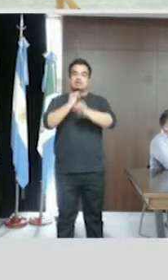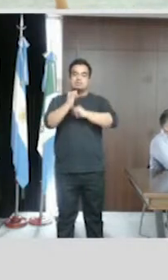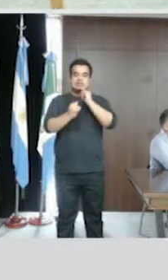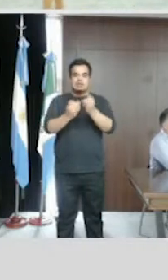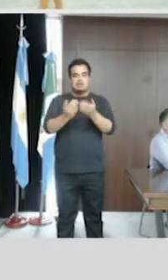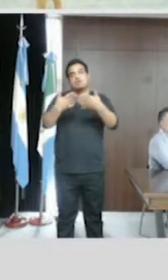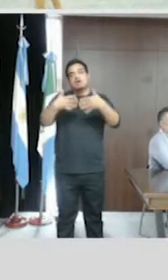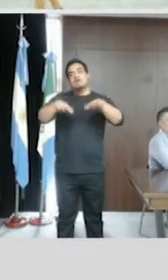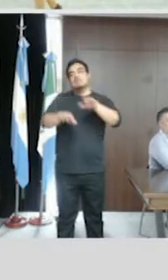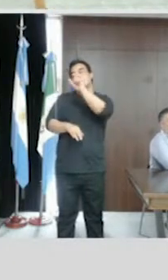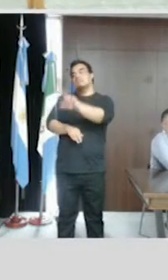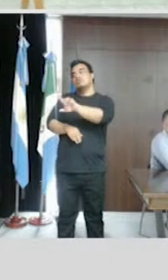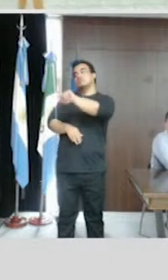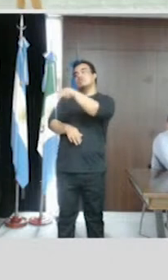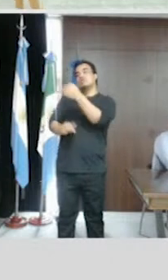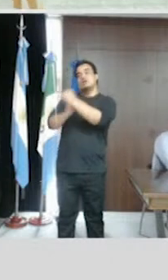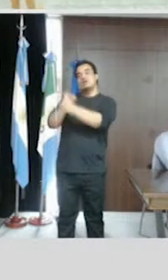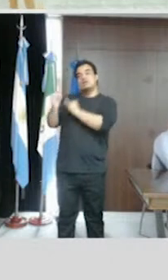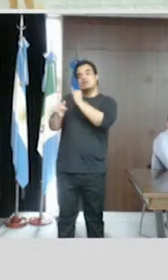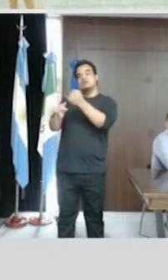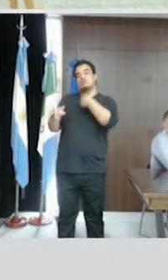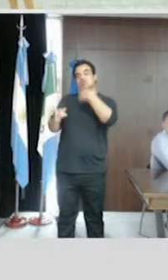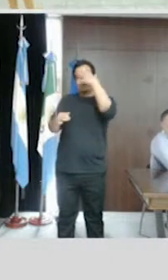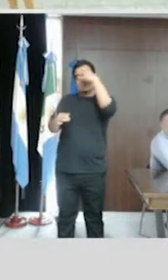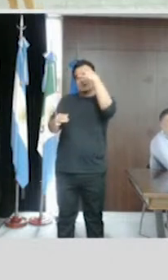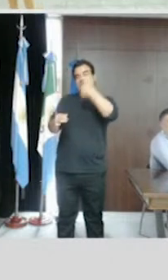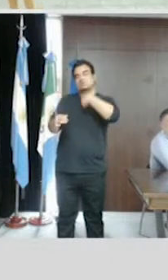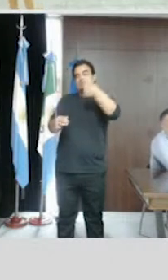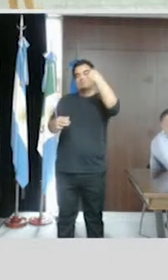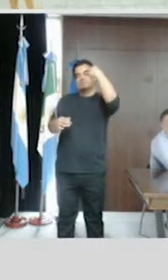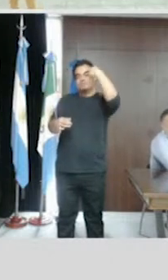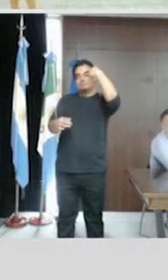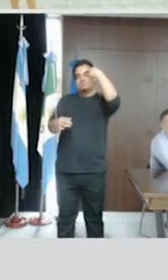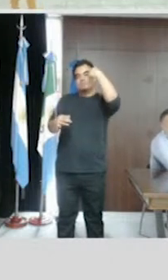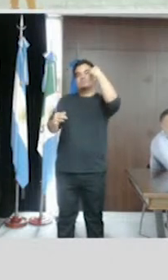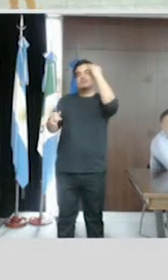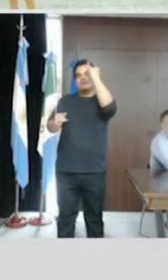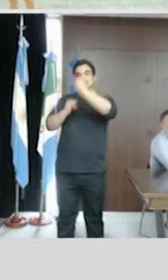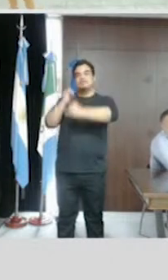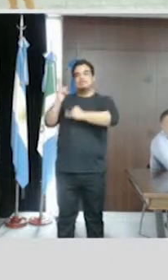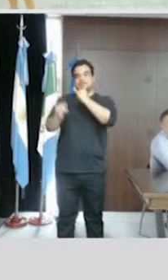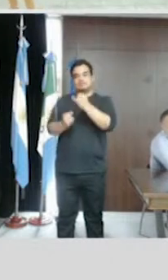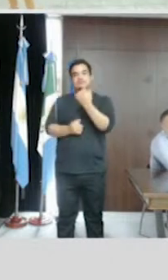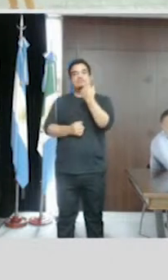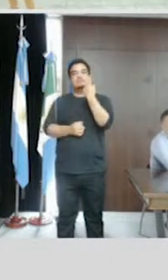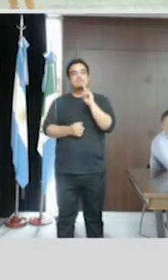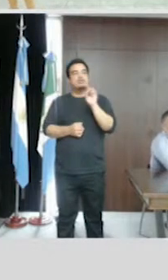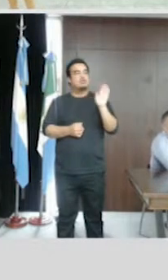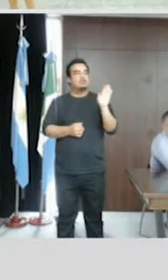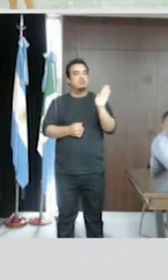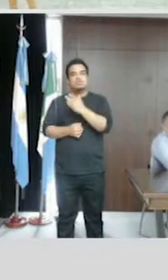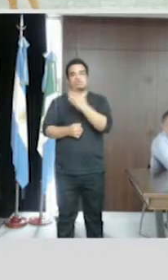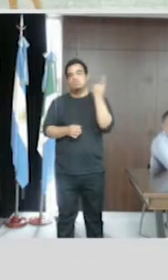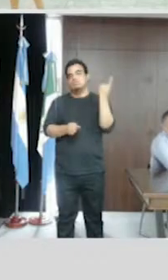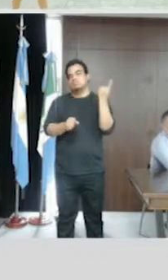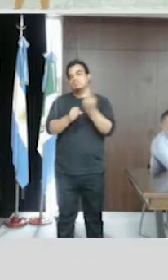lo que quisiera o lo que yo recordaría o lo que yo recuerdo. Pero no todos podemos hacerlo, no